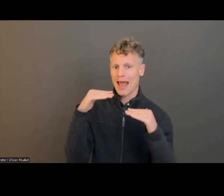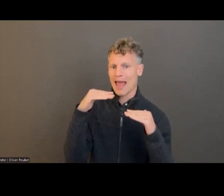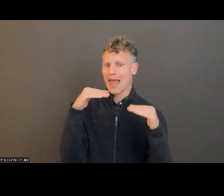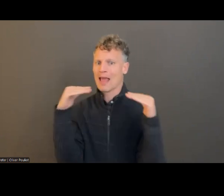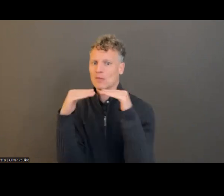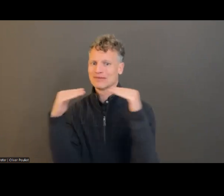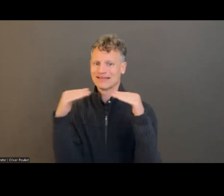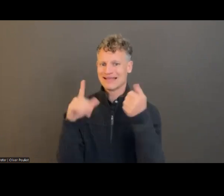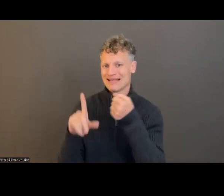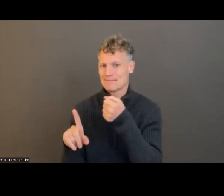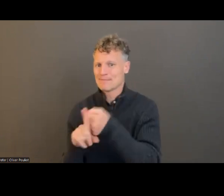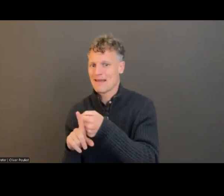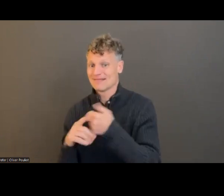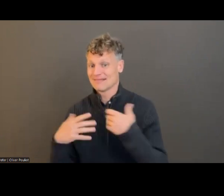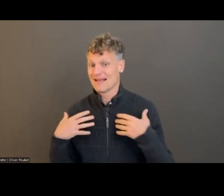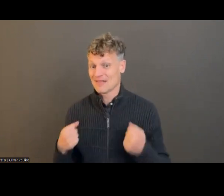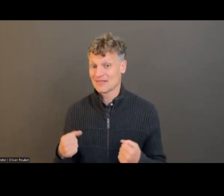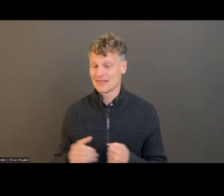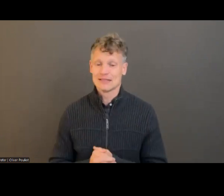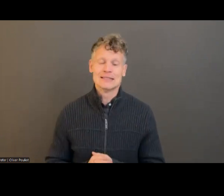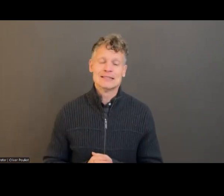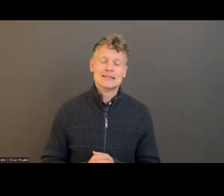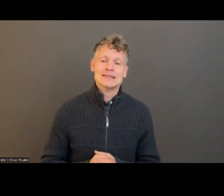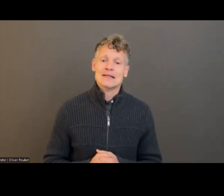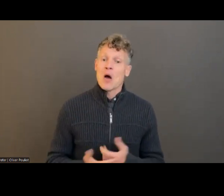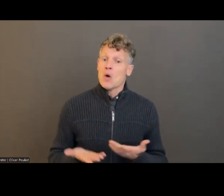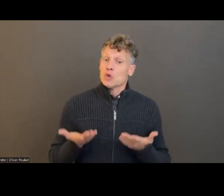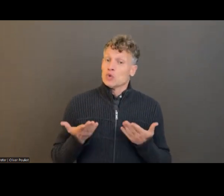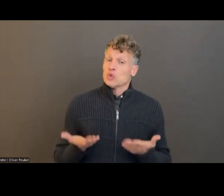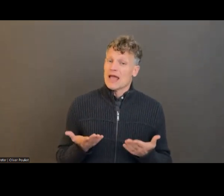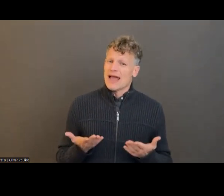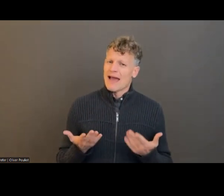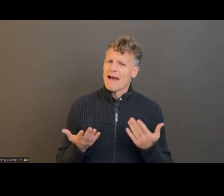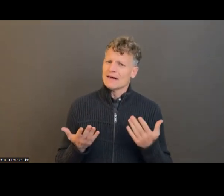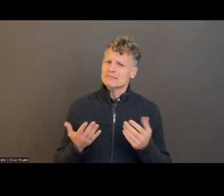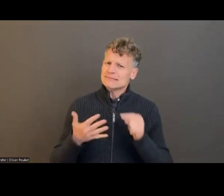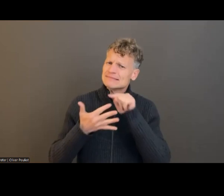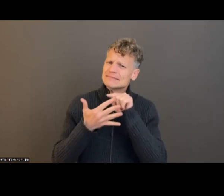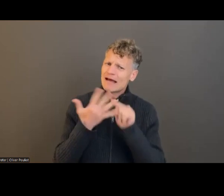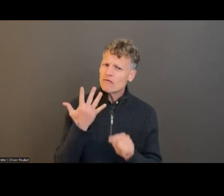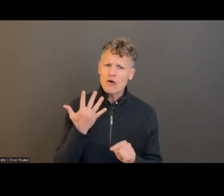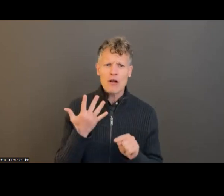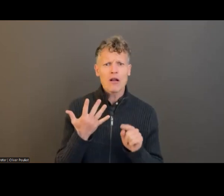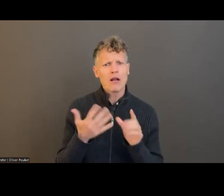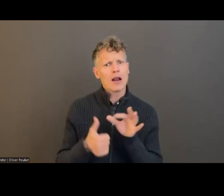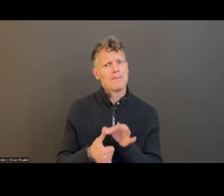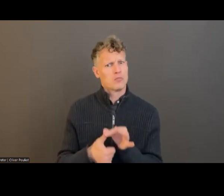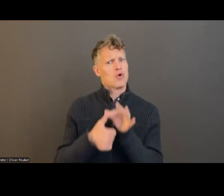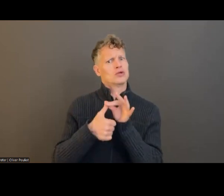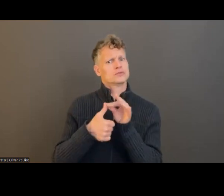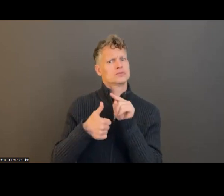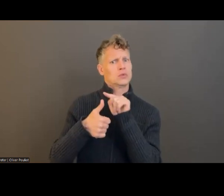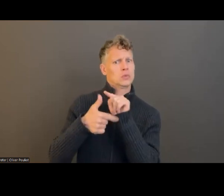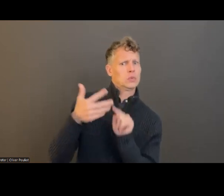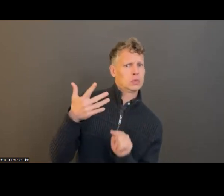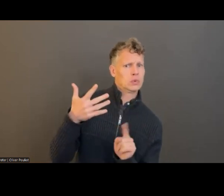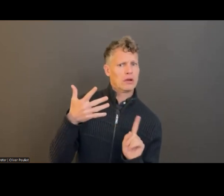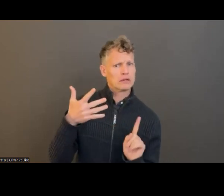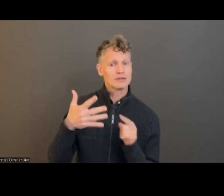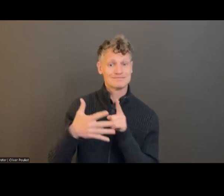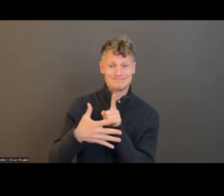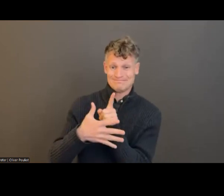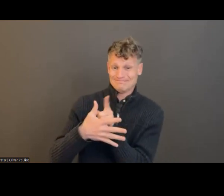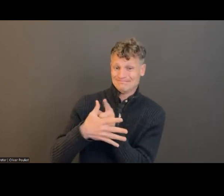salud. Para acelerar la eliminación de las enfermedades. Hay varios puntos claves que hemos señalado el día de hoy. El primero es que